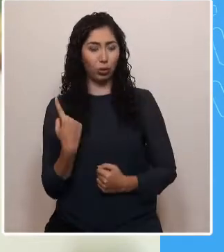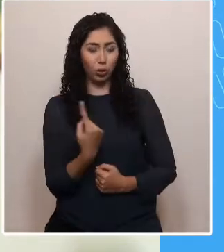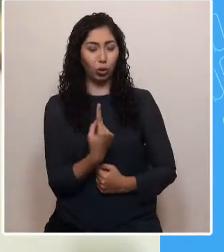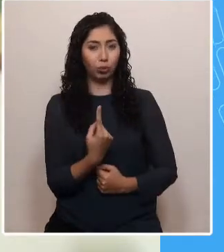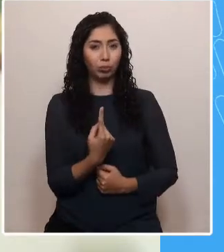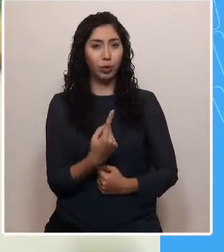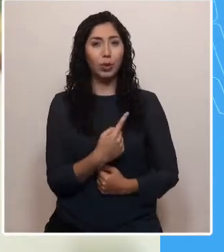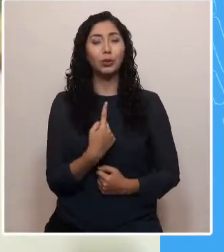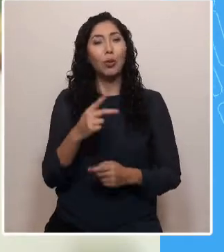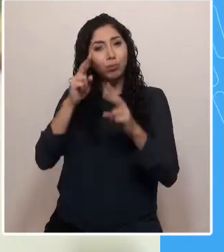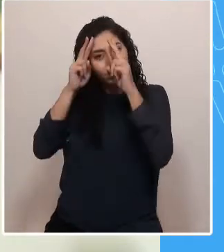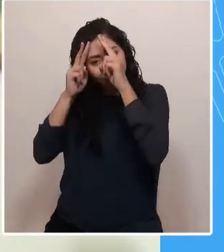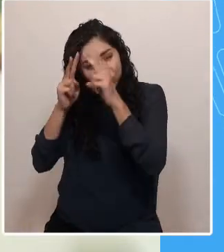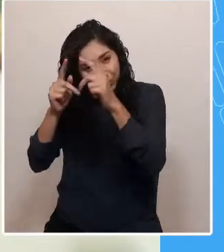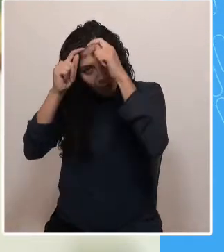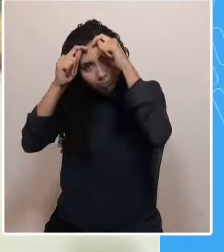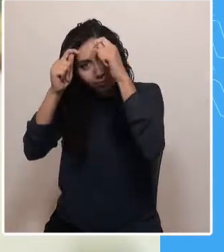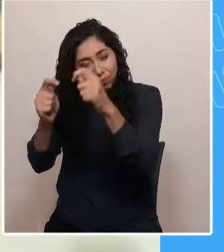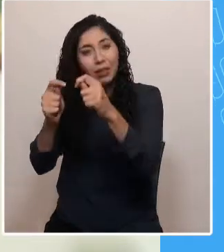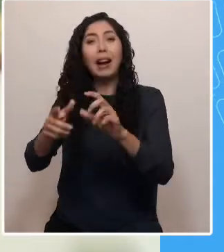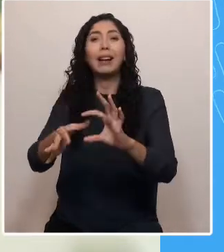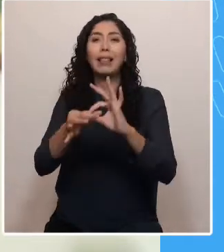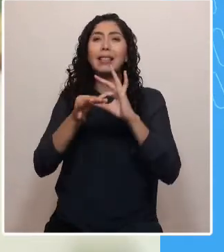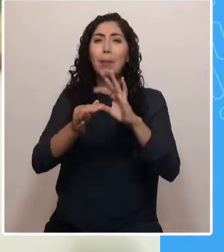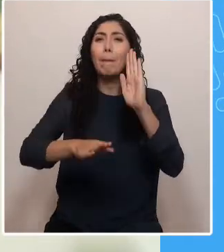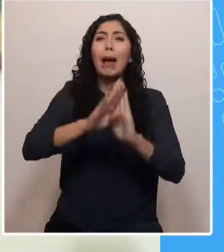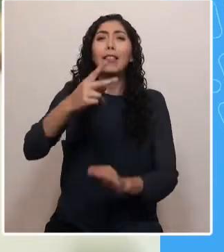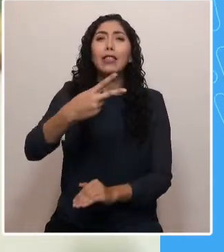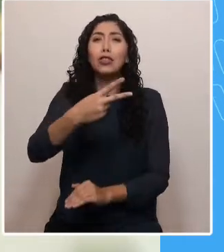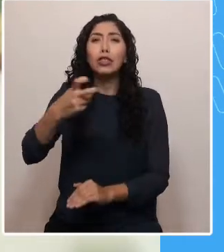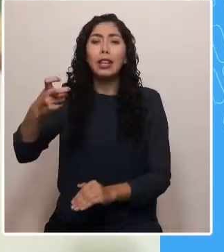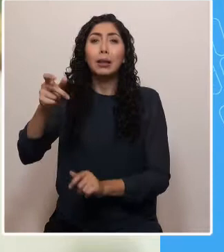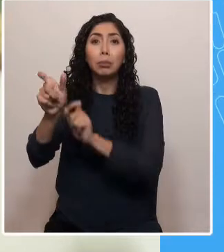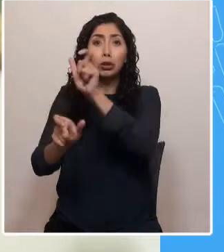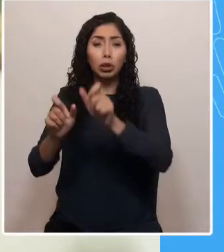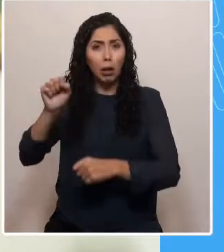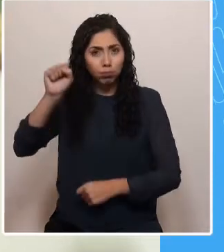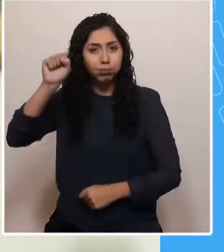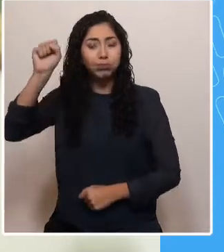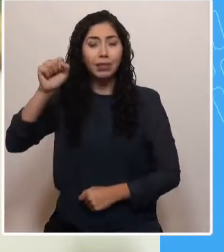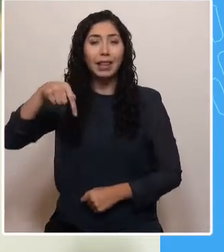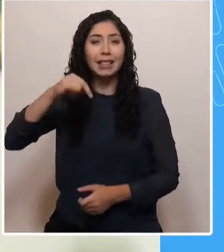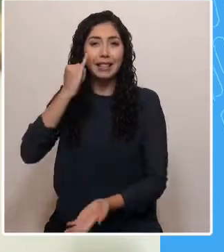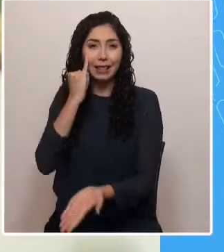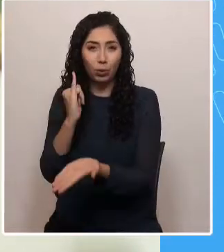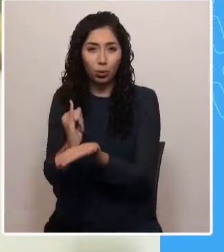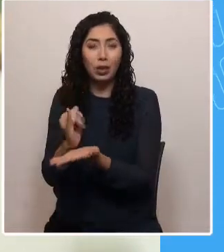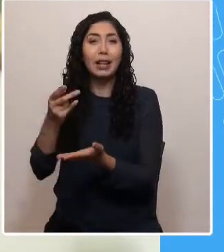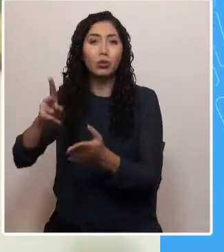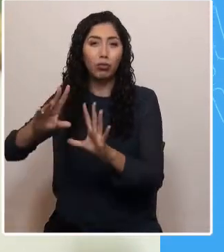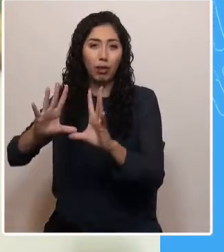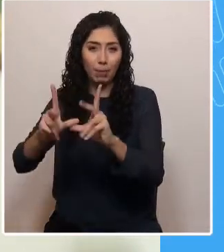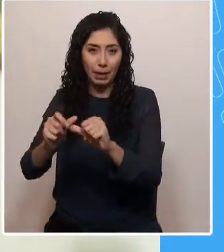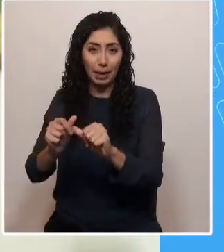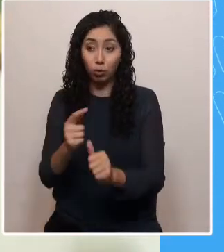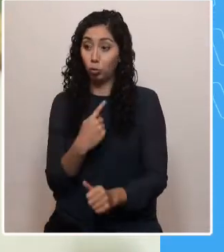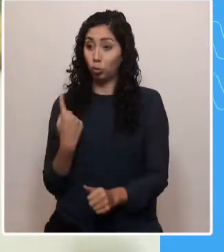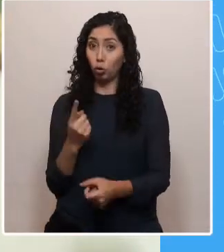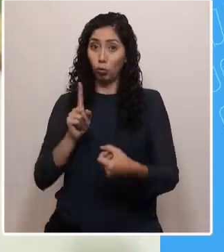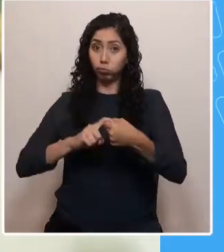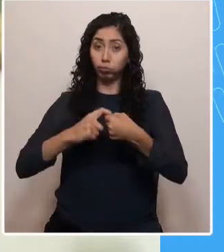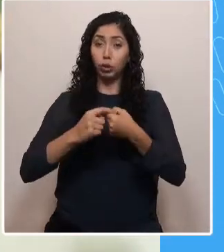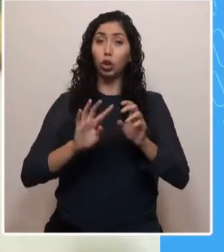y agradecimiento a los más de 1.200 mártires de esta institución y a sus familias. Como miembros de la Convención